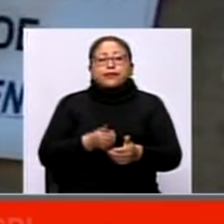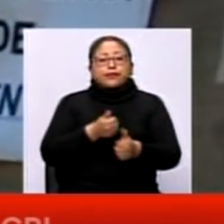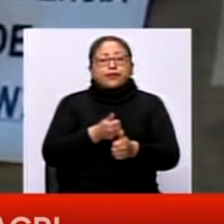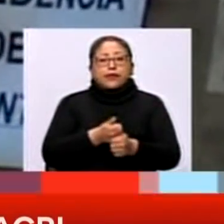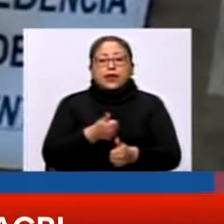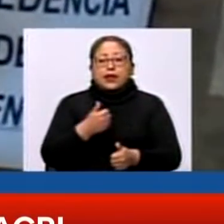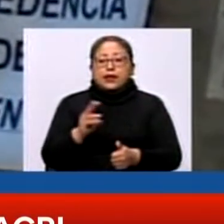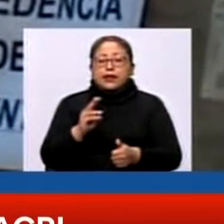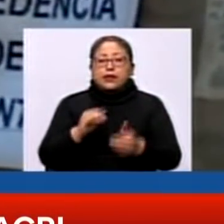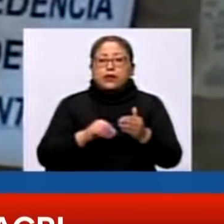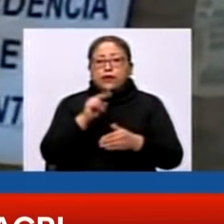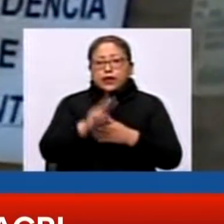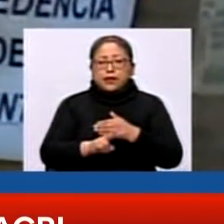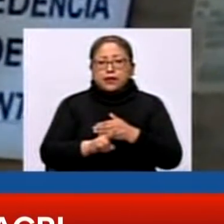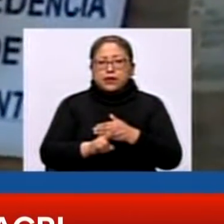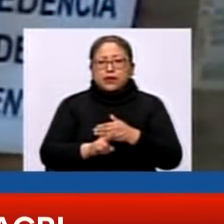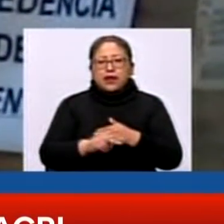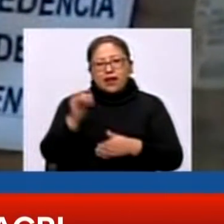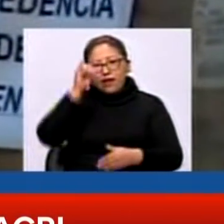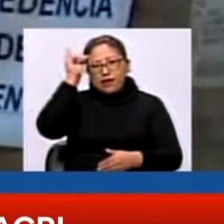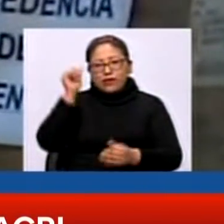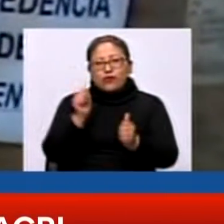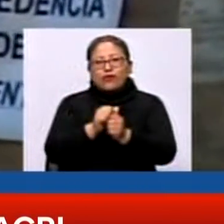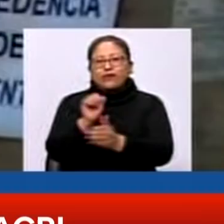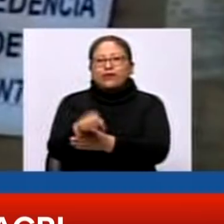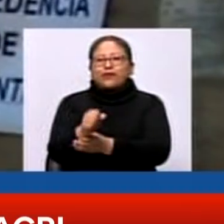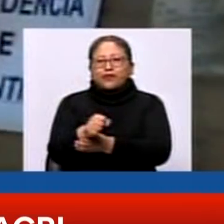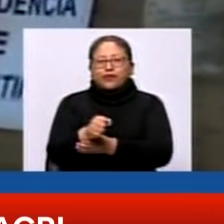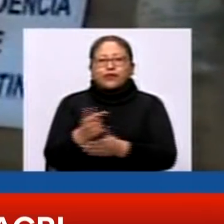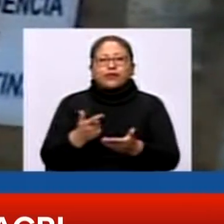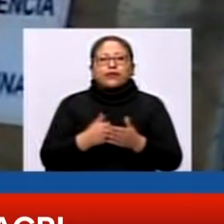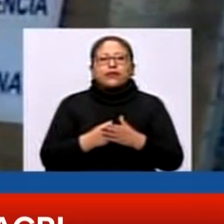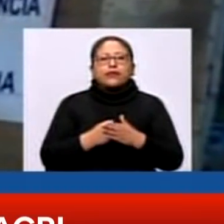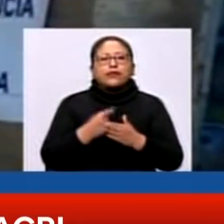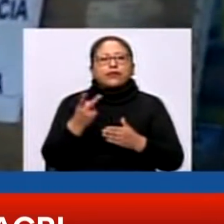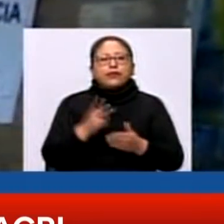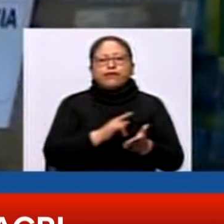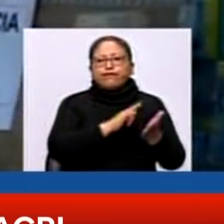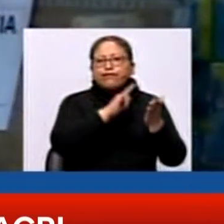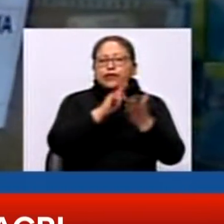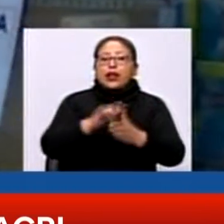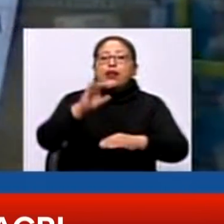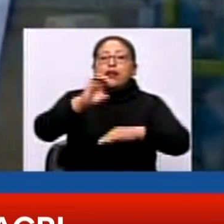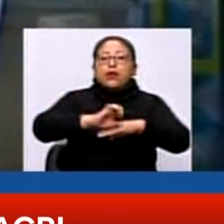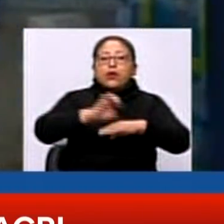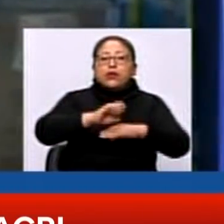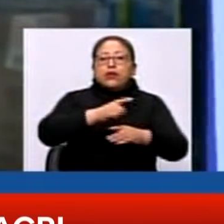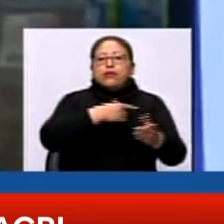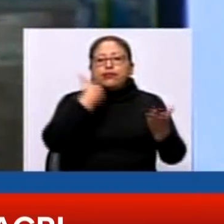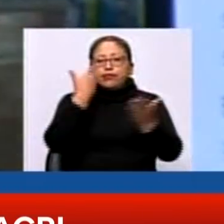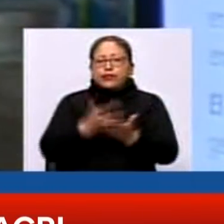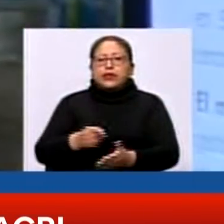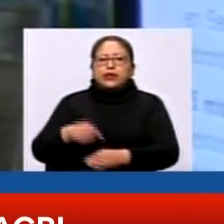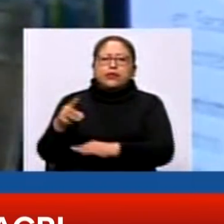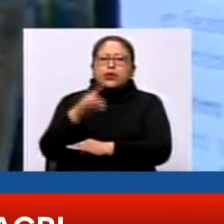Aparece cada vez más información con respecto al envío de material bélico durante el gobierno de Mauricio Macri hacia Bolivia en